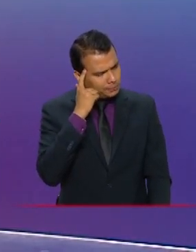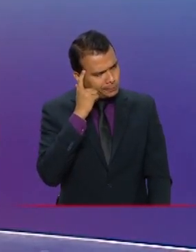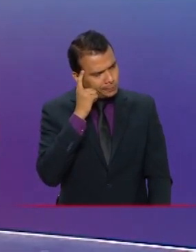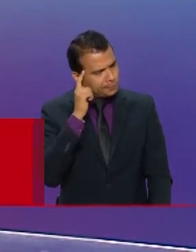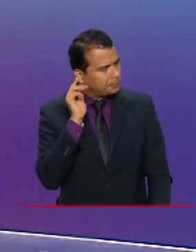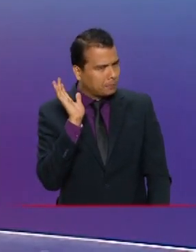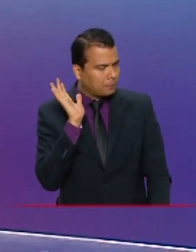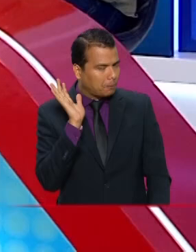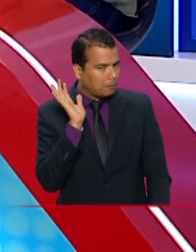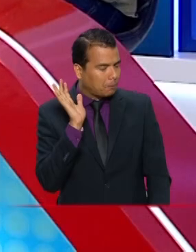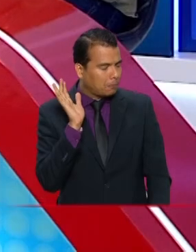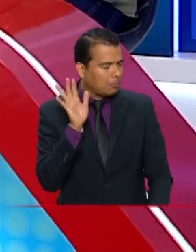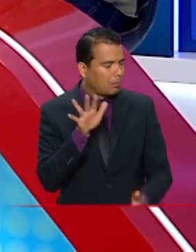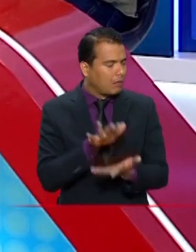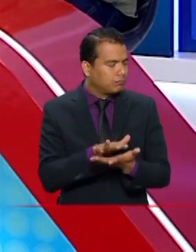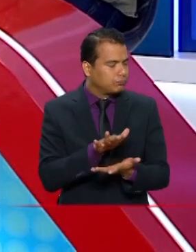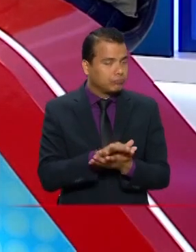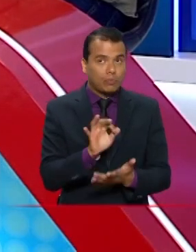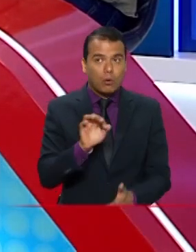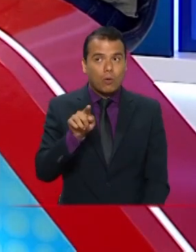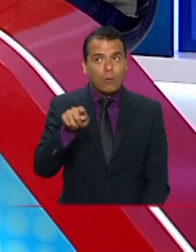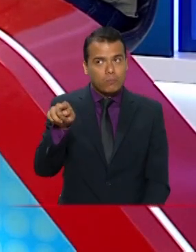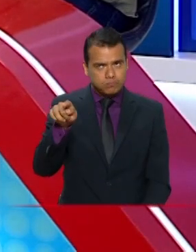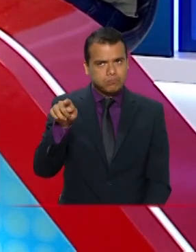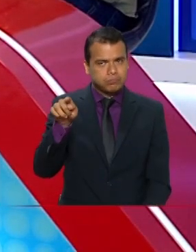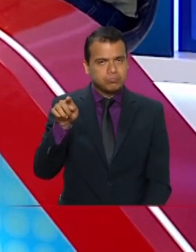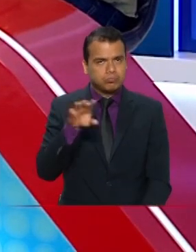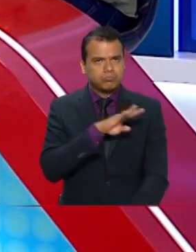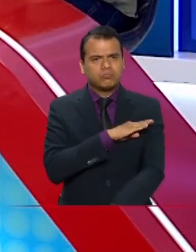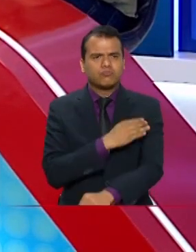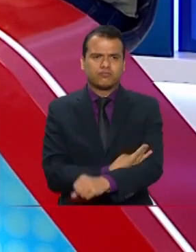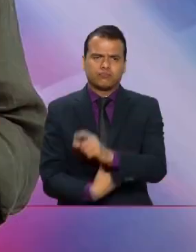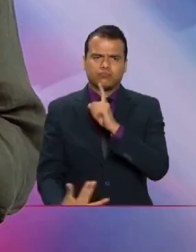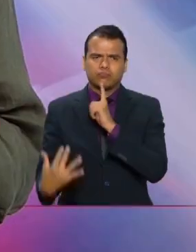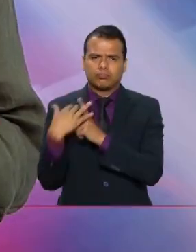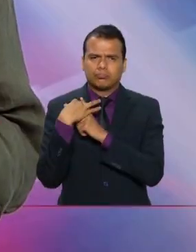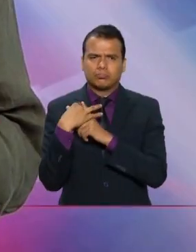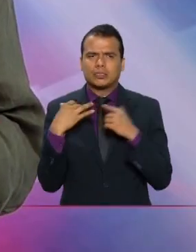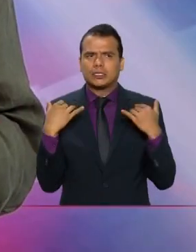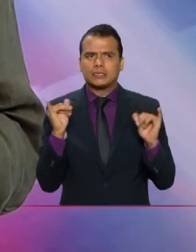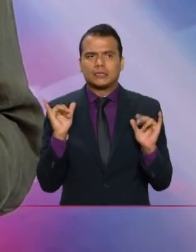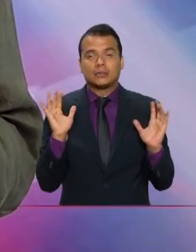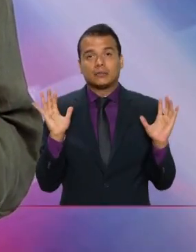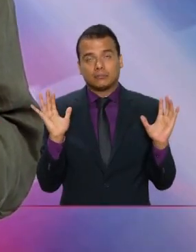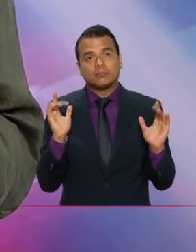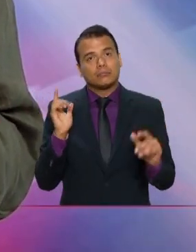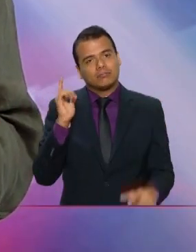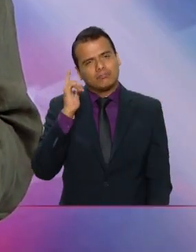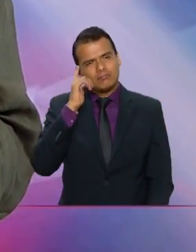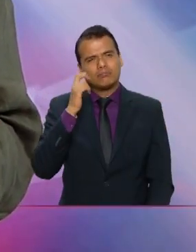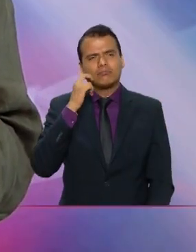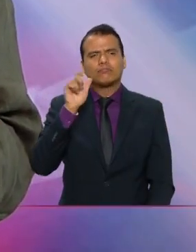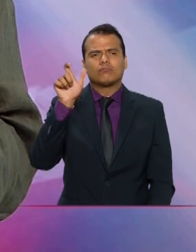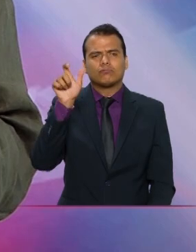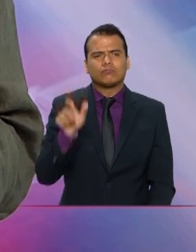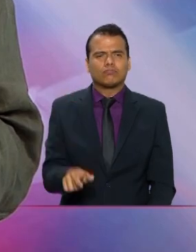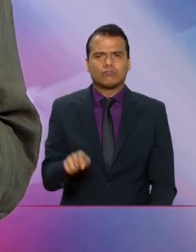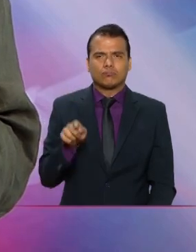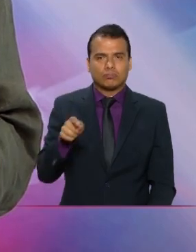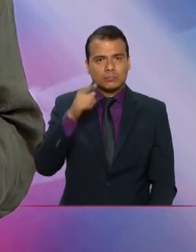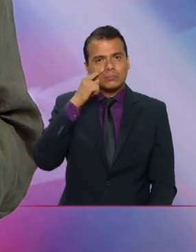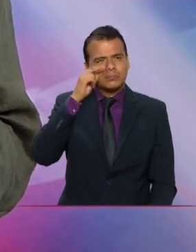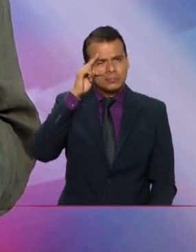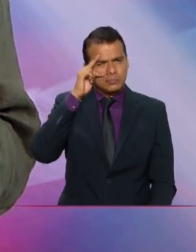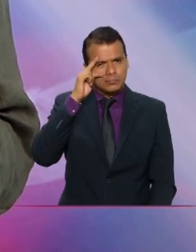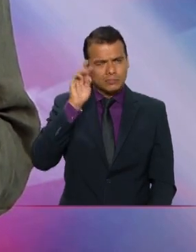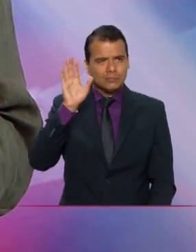los ciberdelincuentes? Es una buena pregunta, de hecho. Y deberíamos pensar que el ciberdelincuente siempre va a tener la posibilidad de ir un